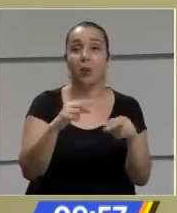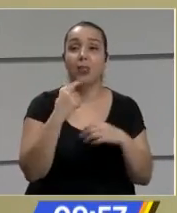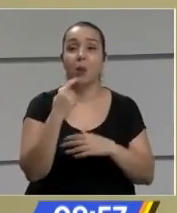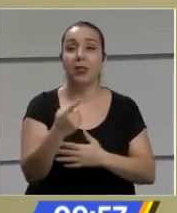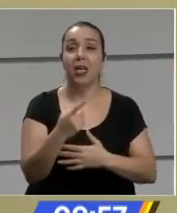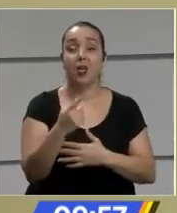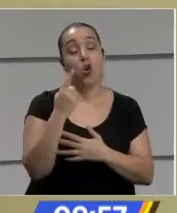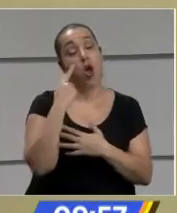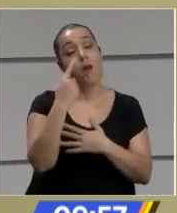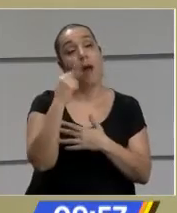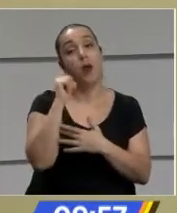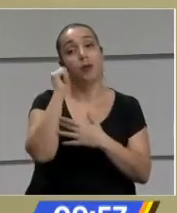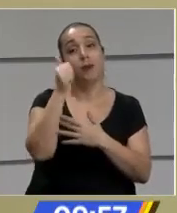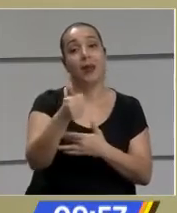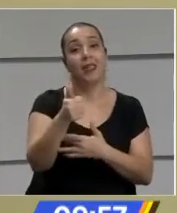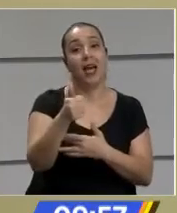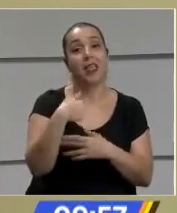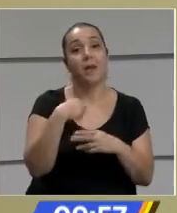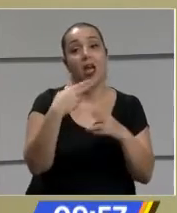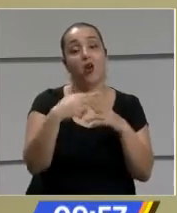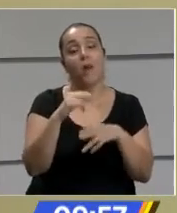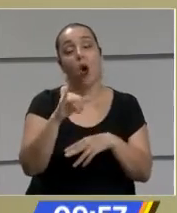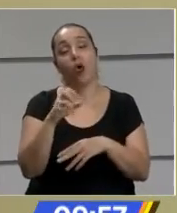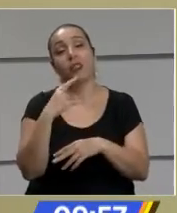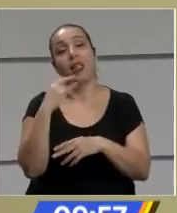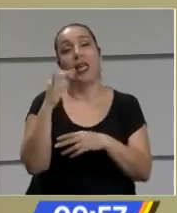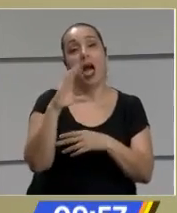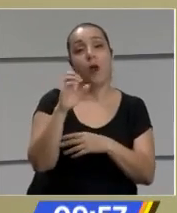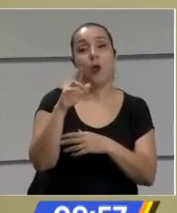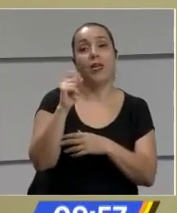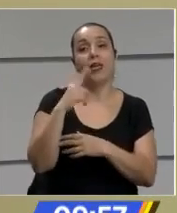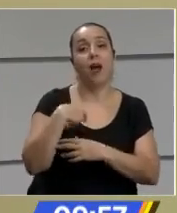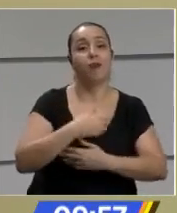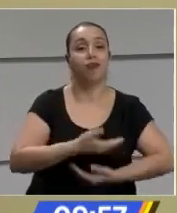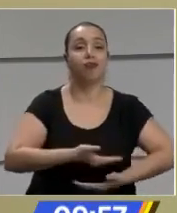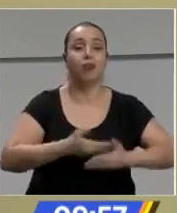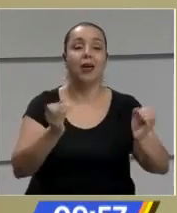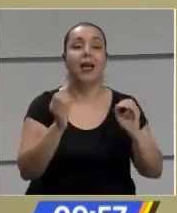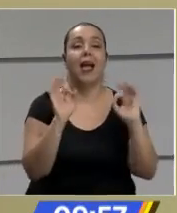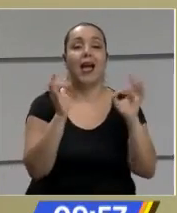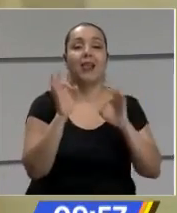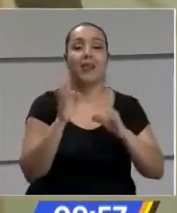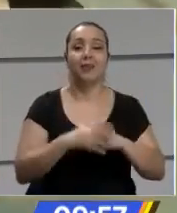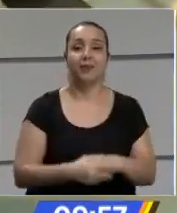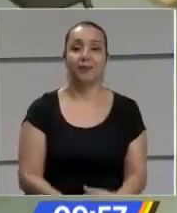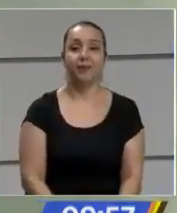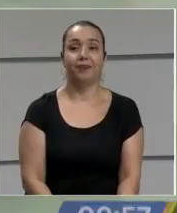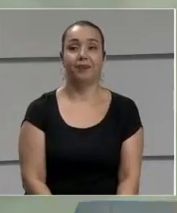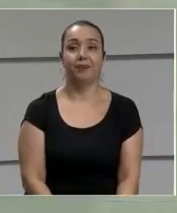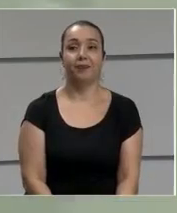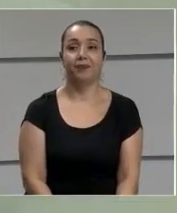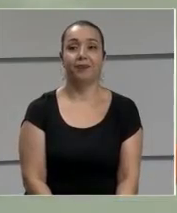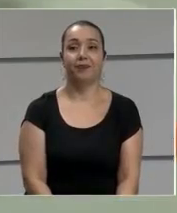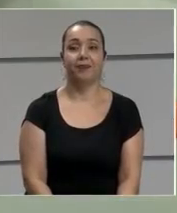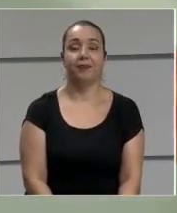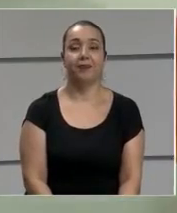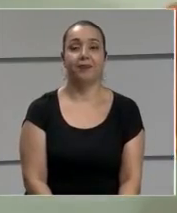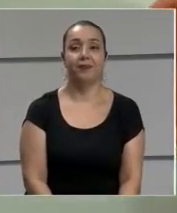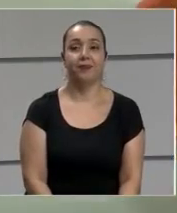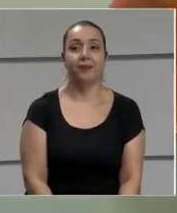nos encontramos mañana en nombre de mis compañeros José Domínguez y Carolina Medina. Que pasen excelente resto del día. No me pique